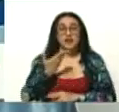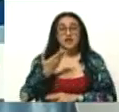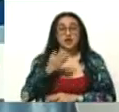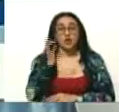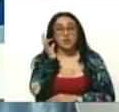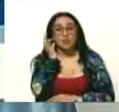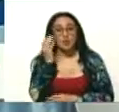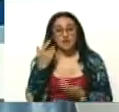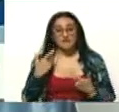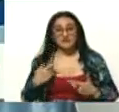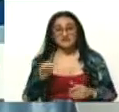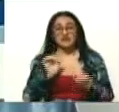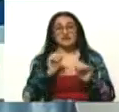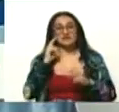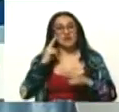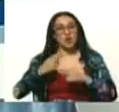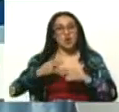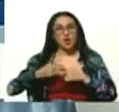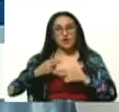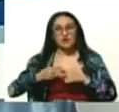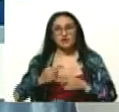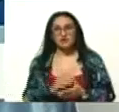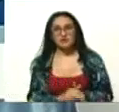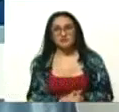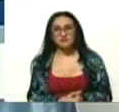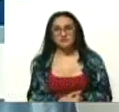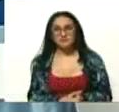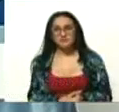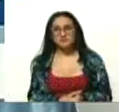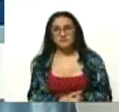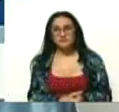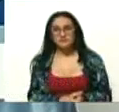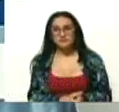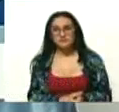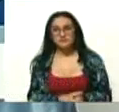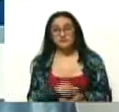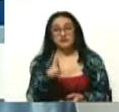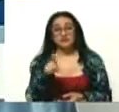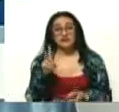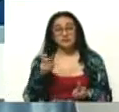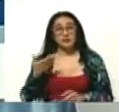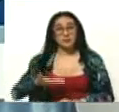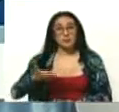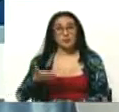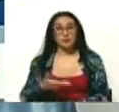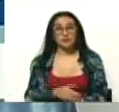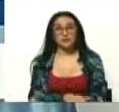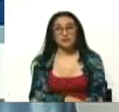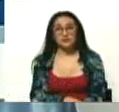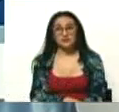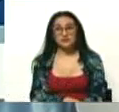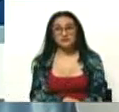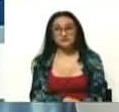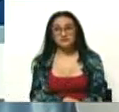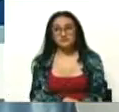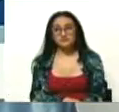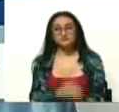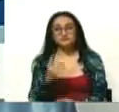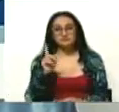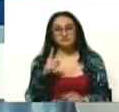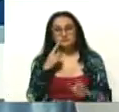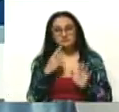integridad física y psicológica. Una cifra sumamente importante. Igualmente hemos